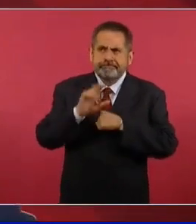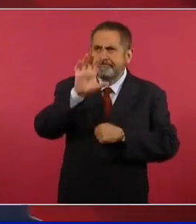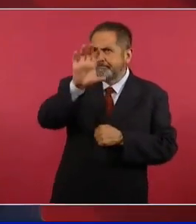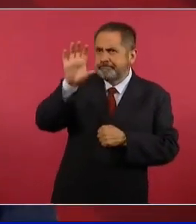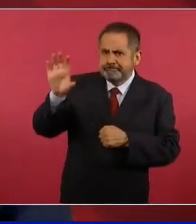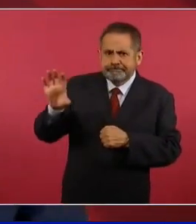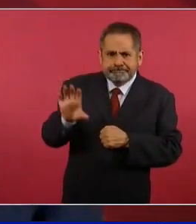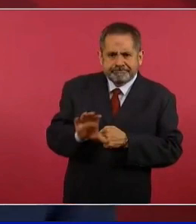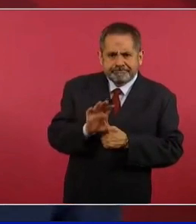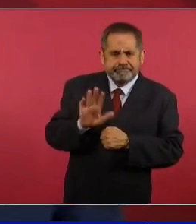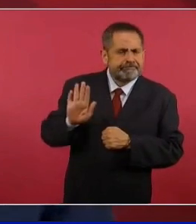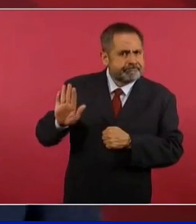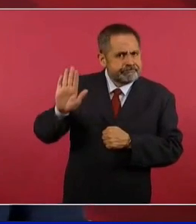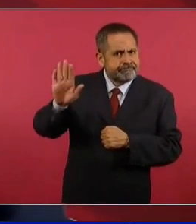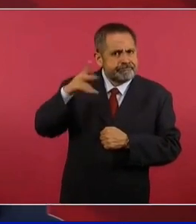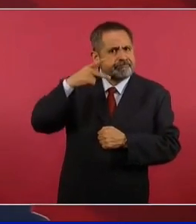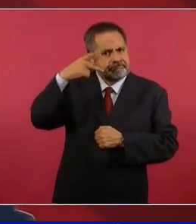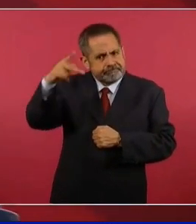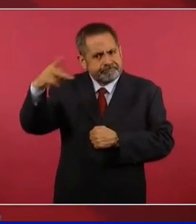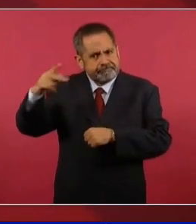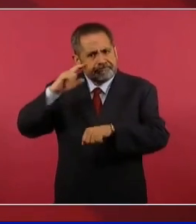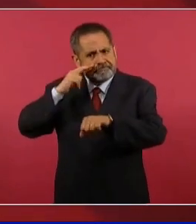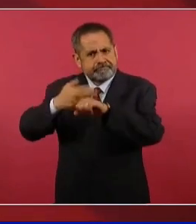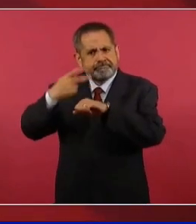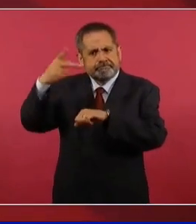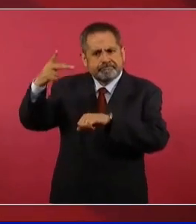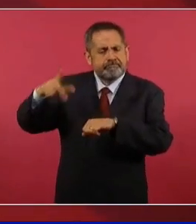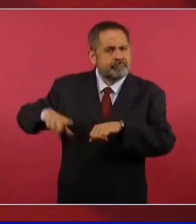tiene su gobierno